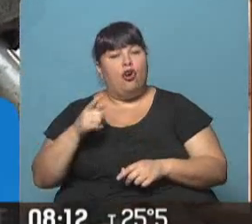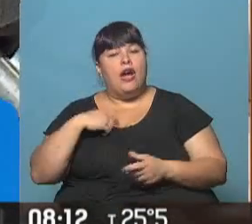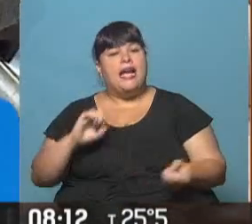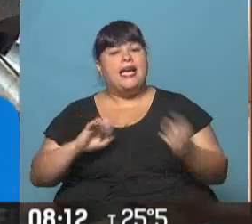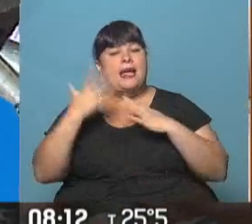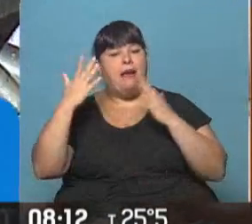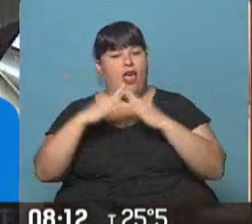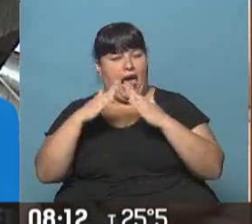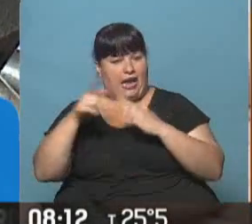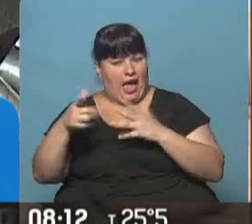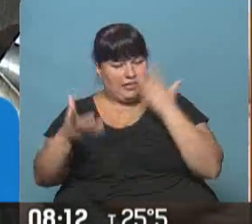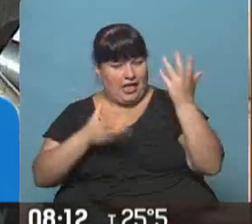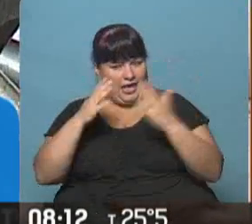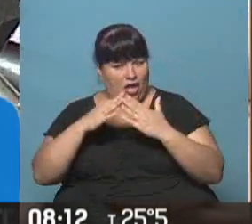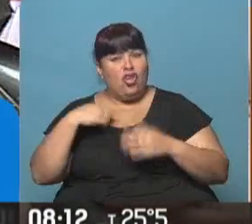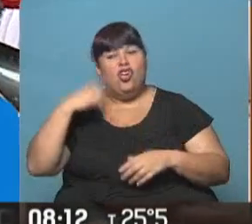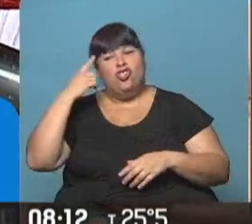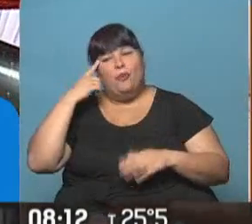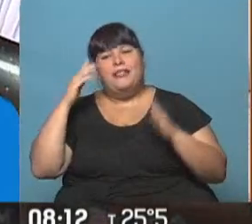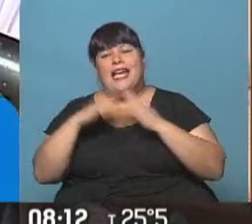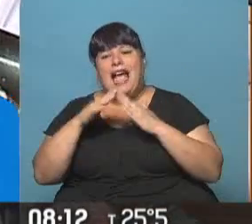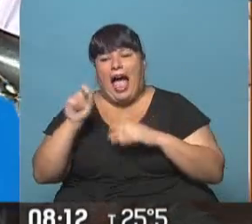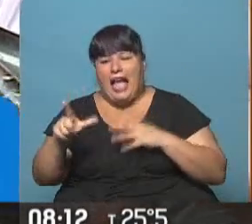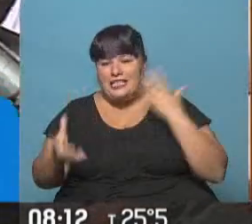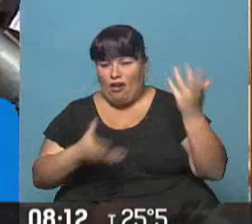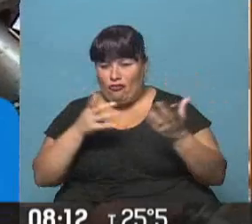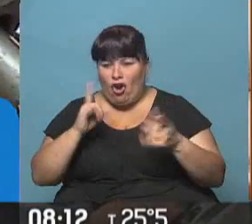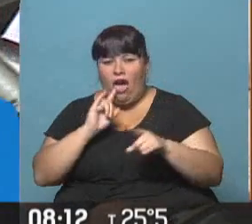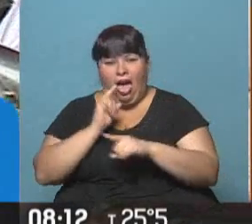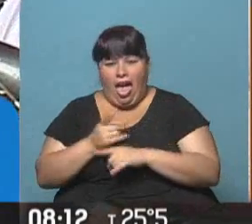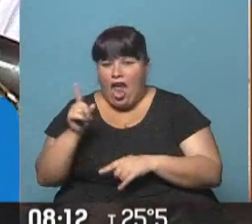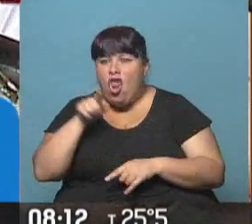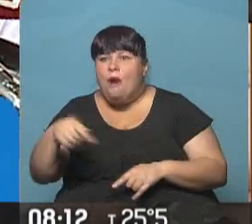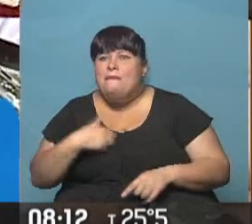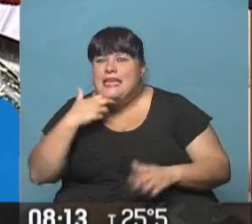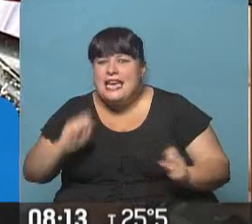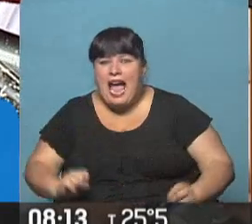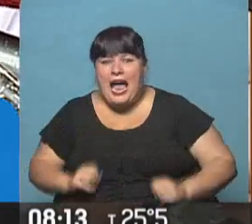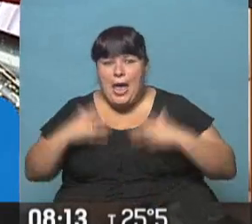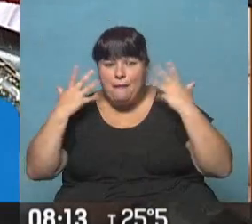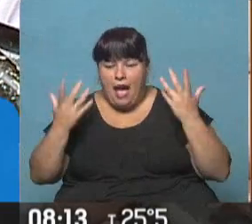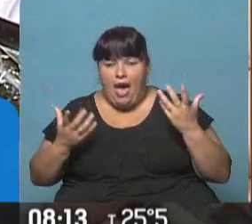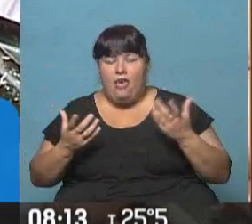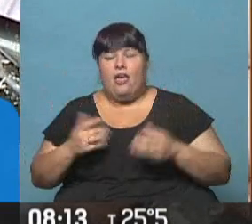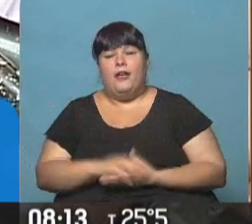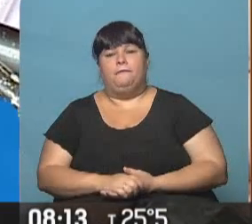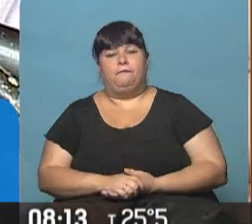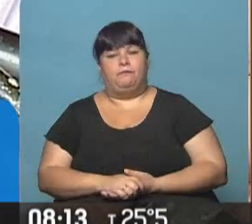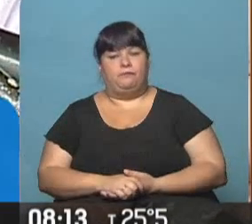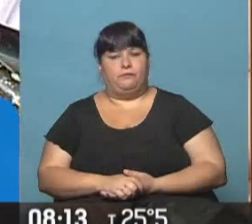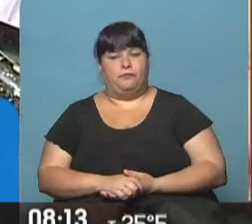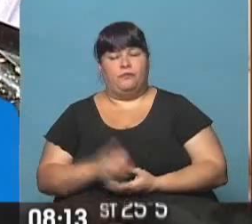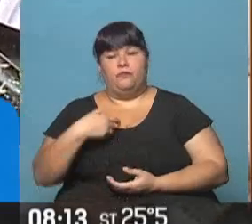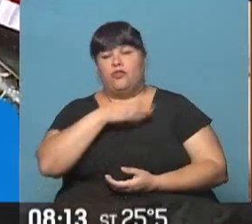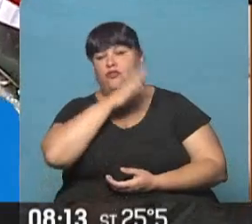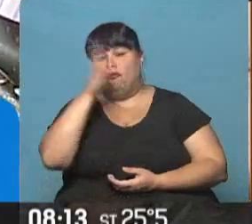quemado la casa de ella. Yo pensé que era la casa de ella que se quemó, no, que se quemó mi hija. Cuando